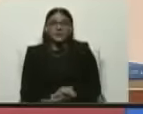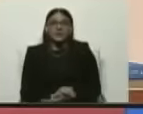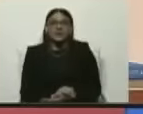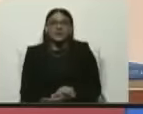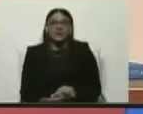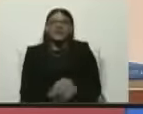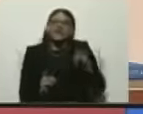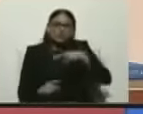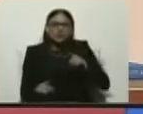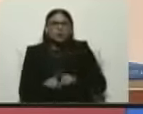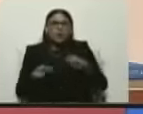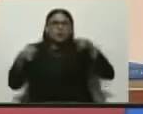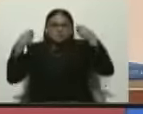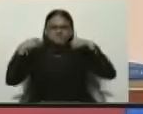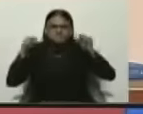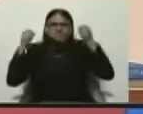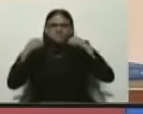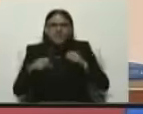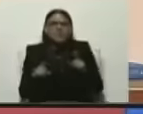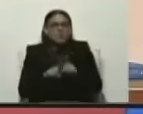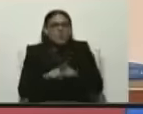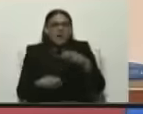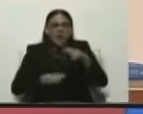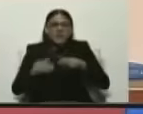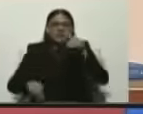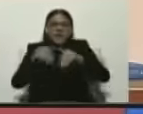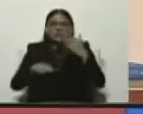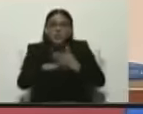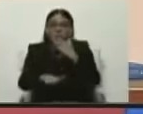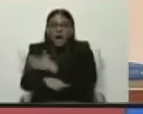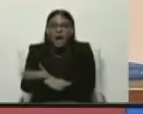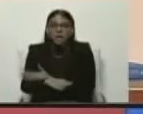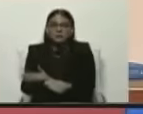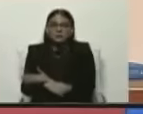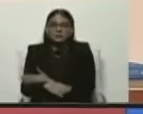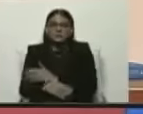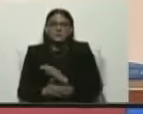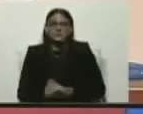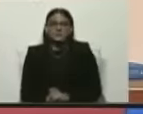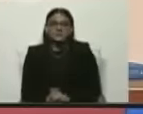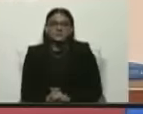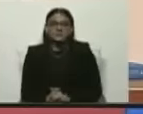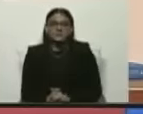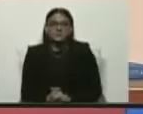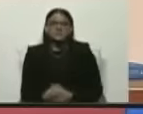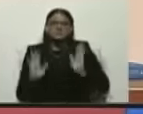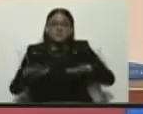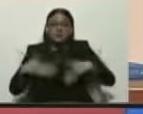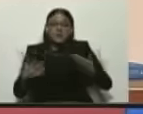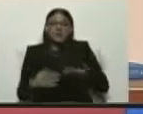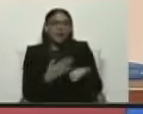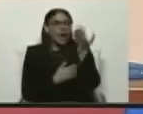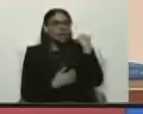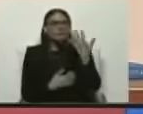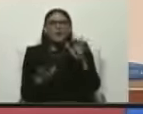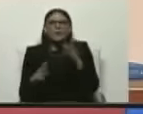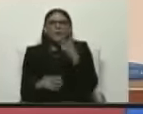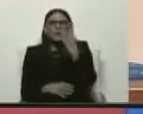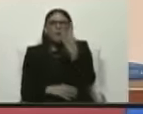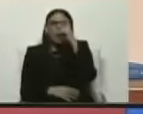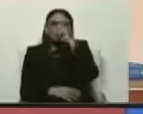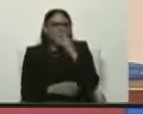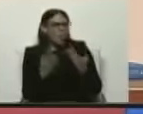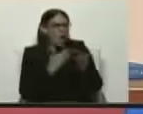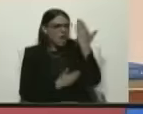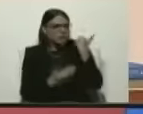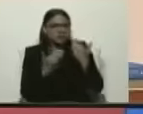se han probado en eventos electorales, en elecciones. Luego, hace como unos 4 años, el